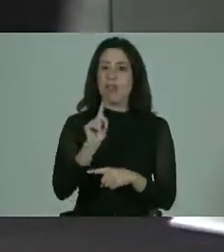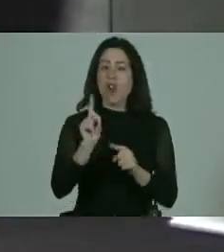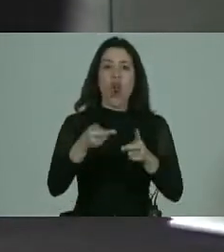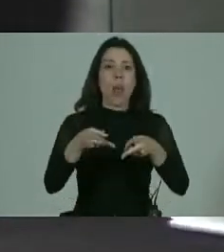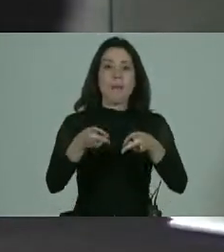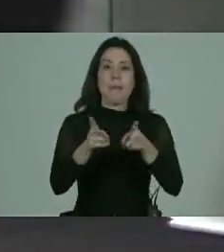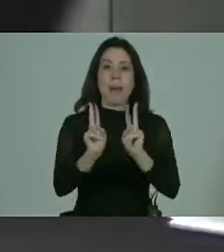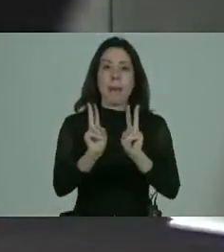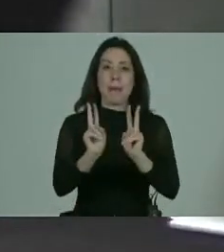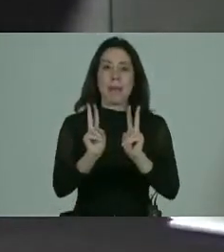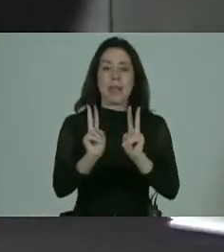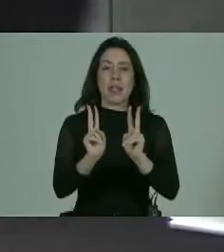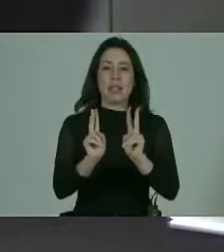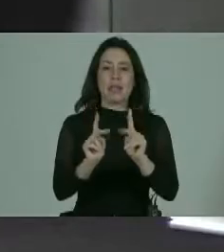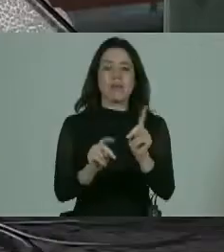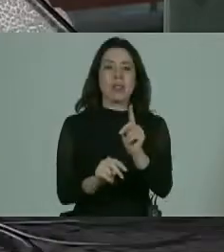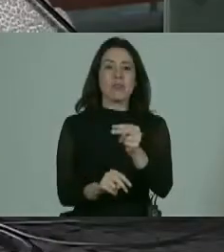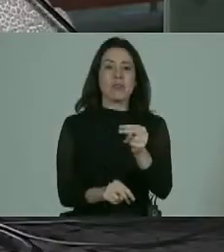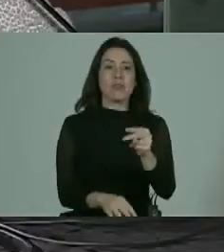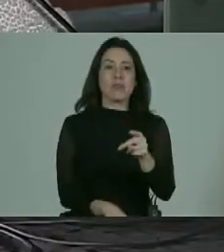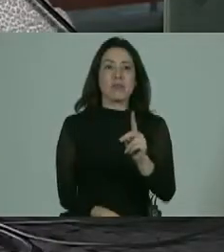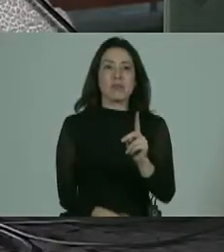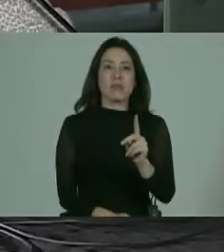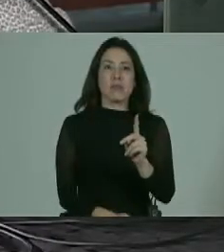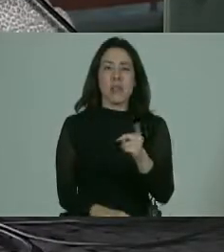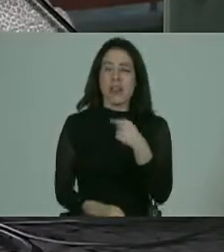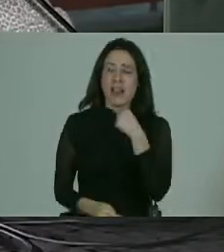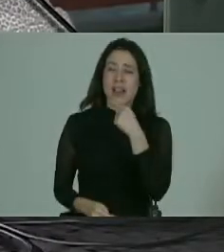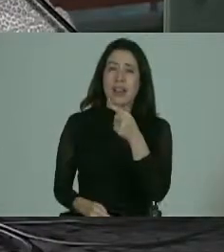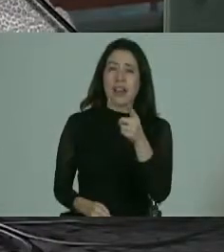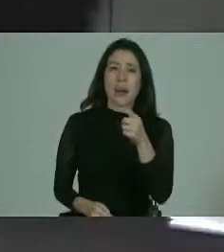deja es la que tiene relaciones con ella